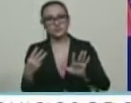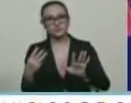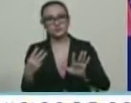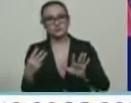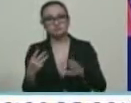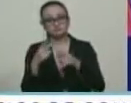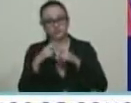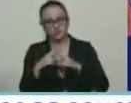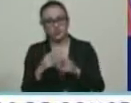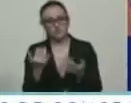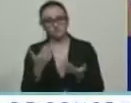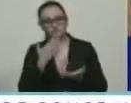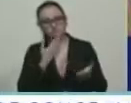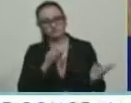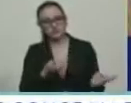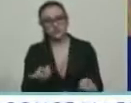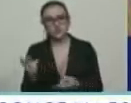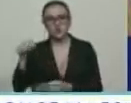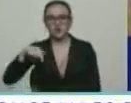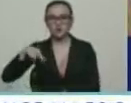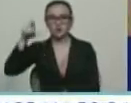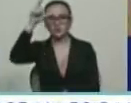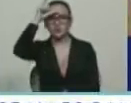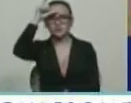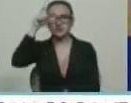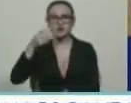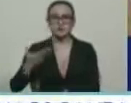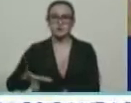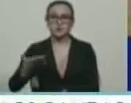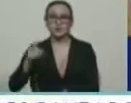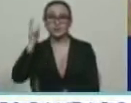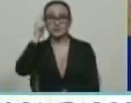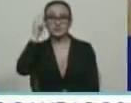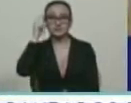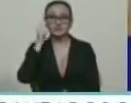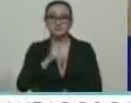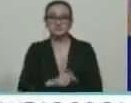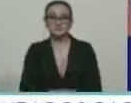honor hospedarle aquí, ahí en Turquía en ese importante día.